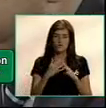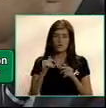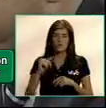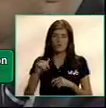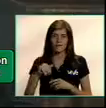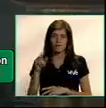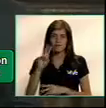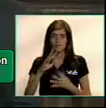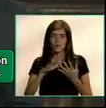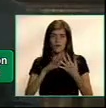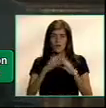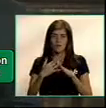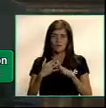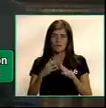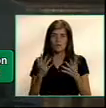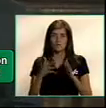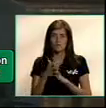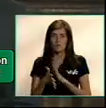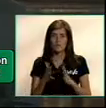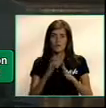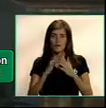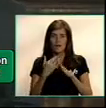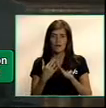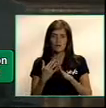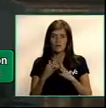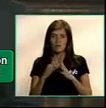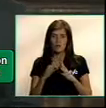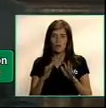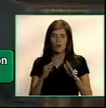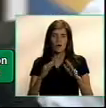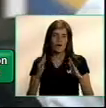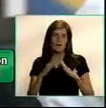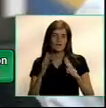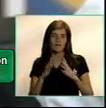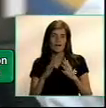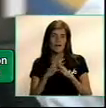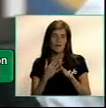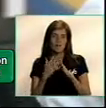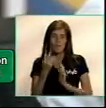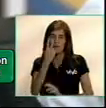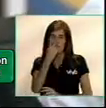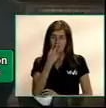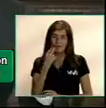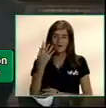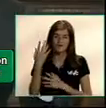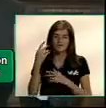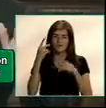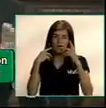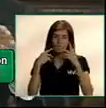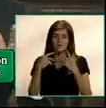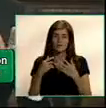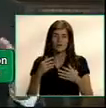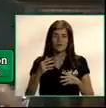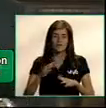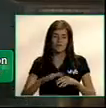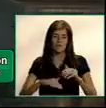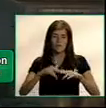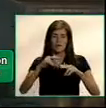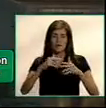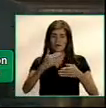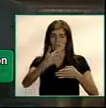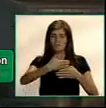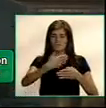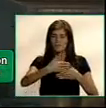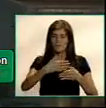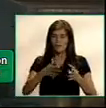rancho es la casa de la favela, la casa pobre, ¿no? Con paredes de barro,